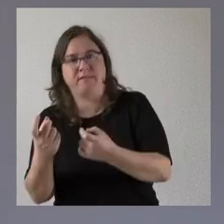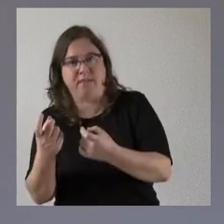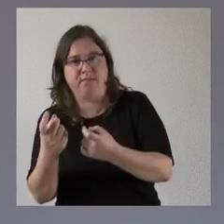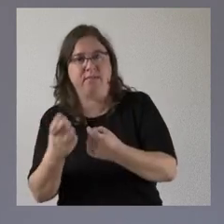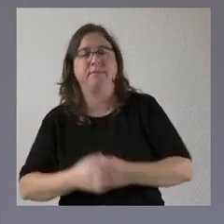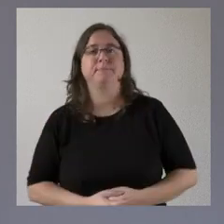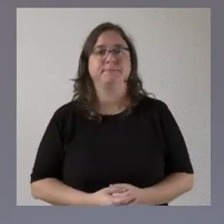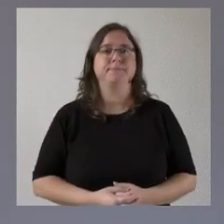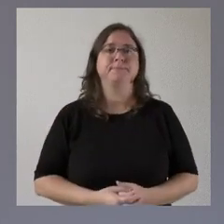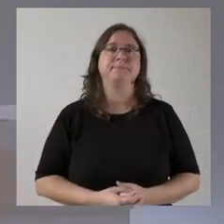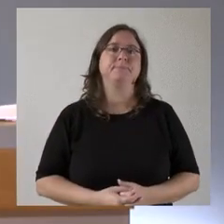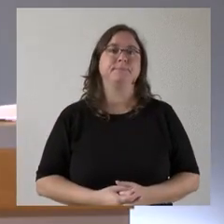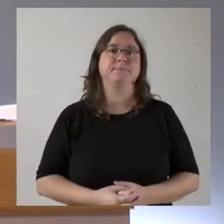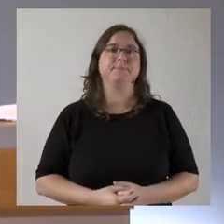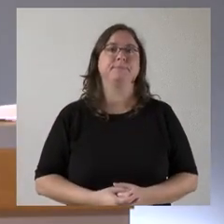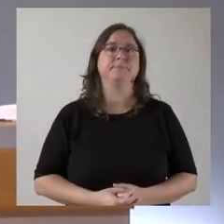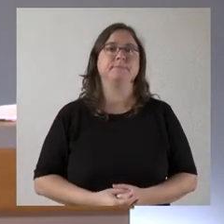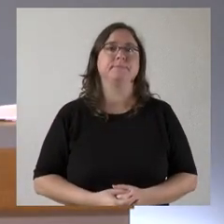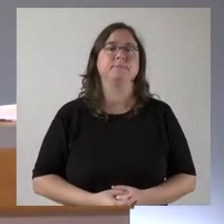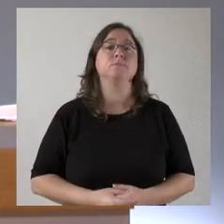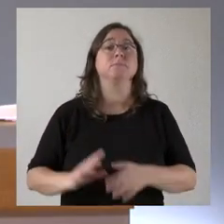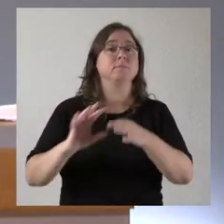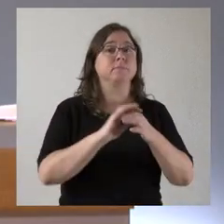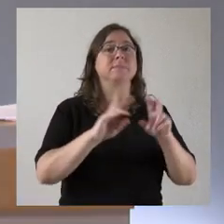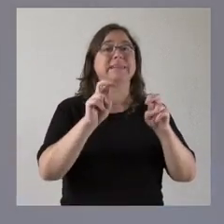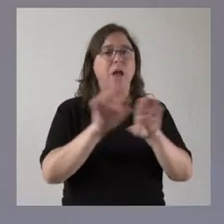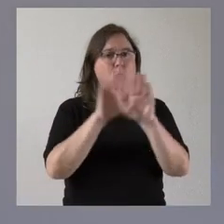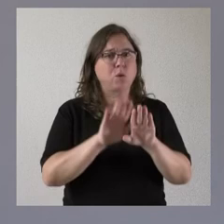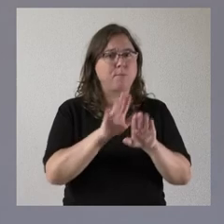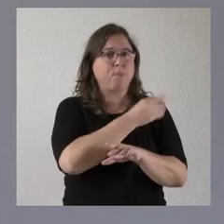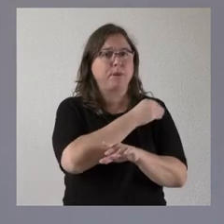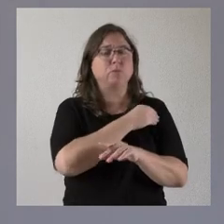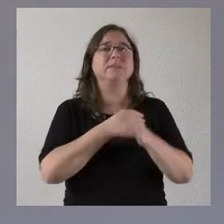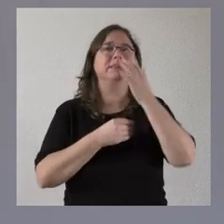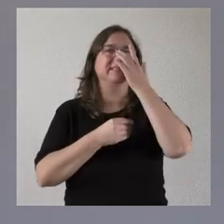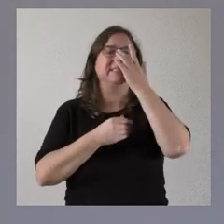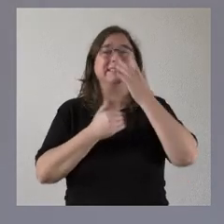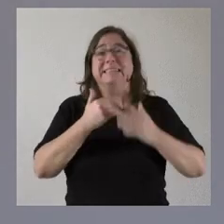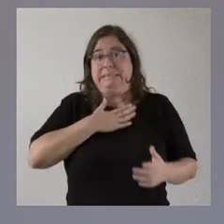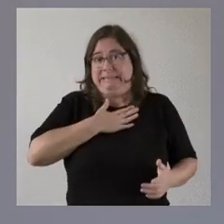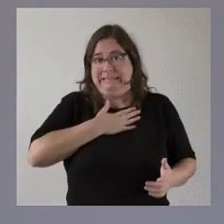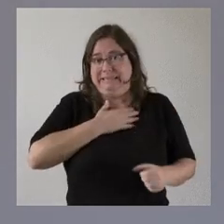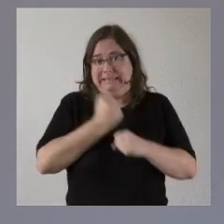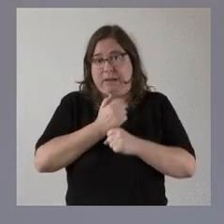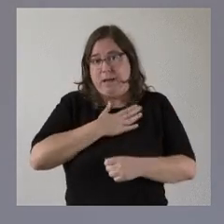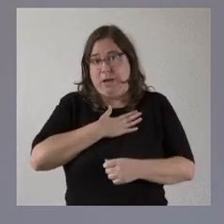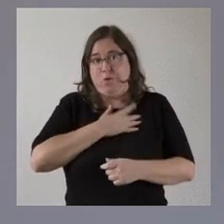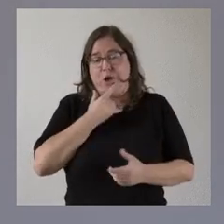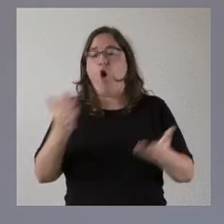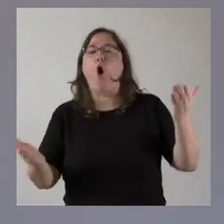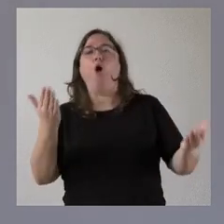necesidades y sobre la cuestión final que usted planteaba quizá no sea mi tarea el poder